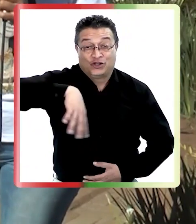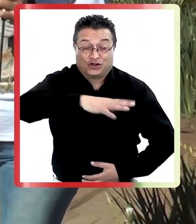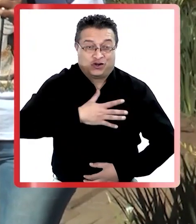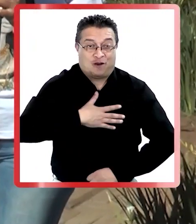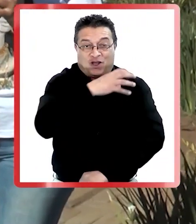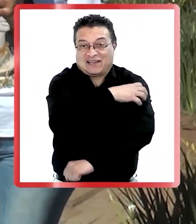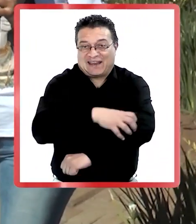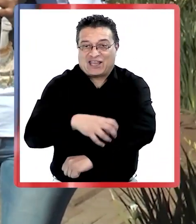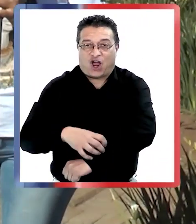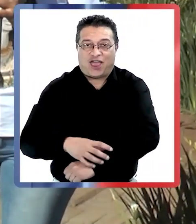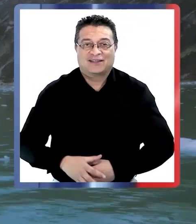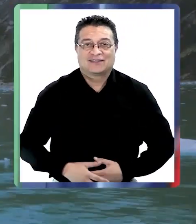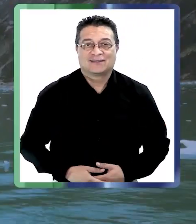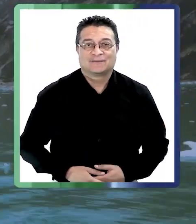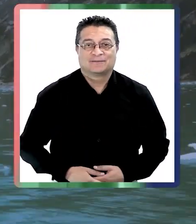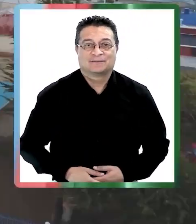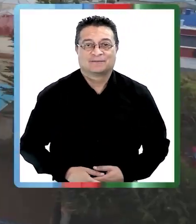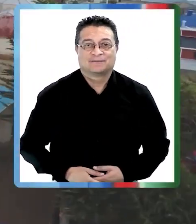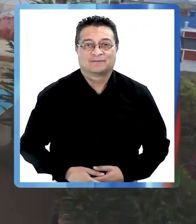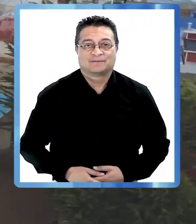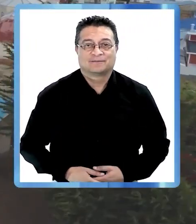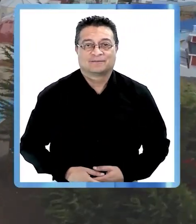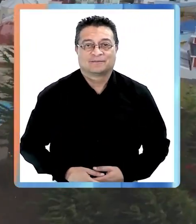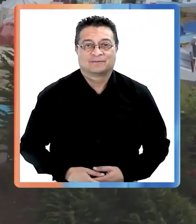Somos las regiones.